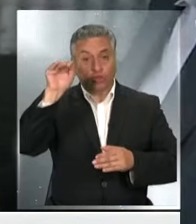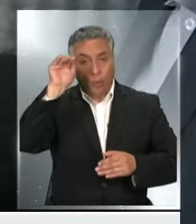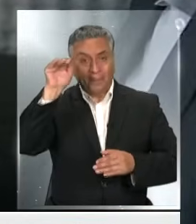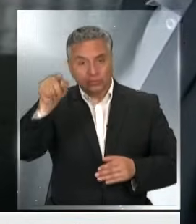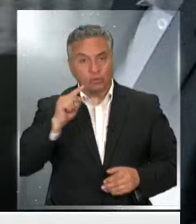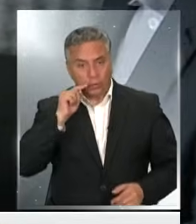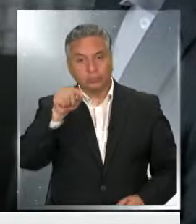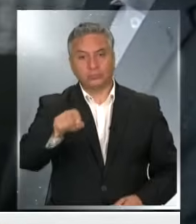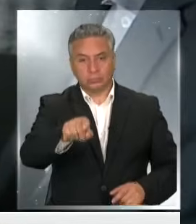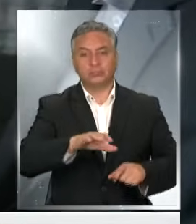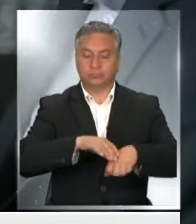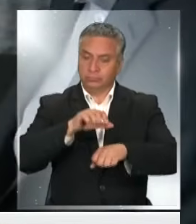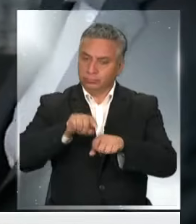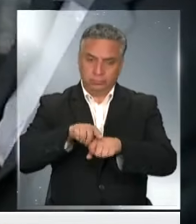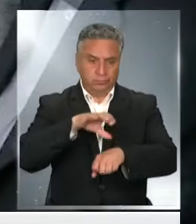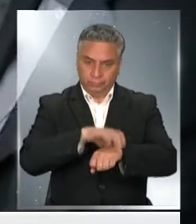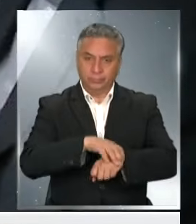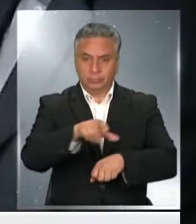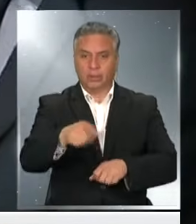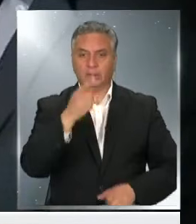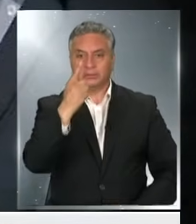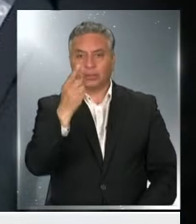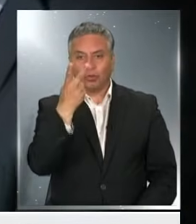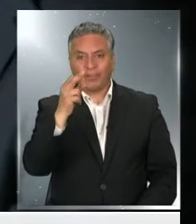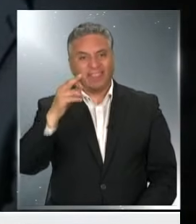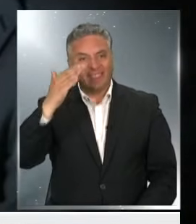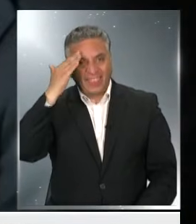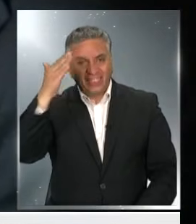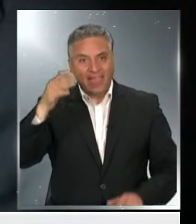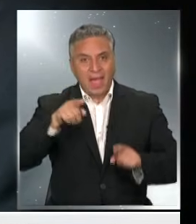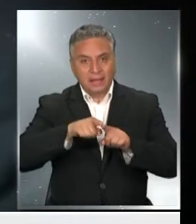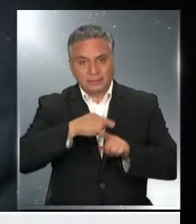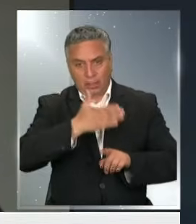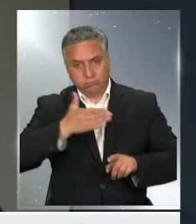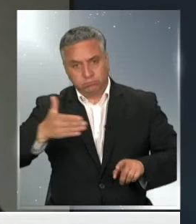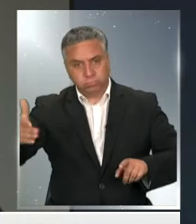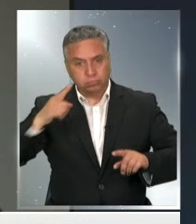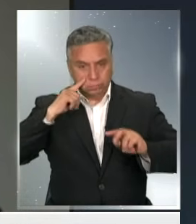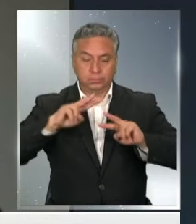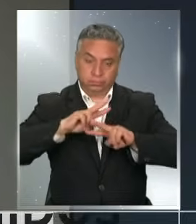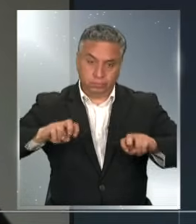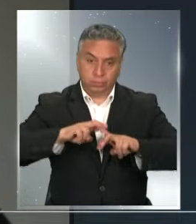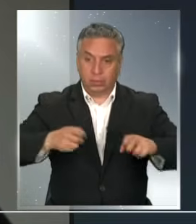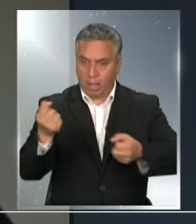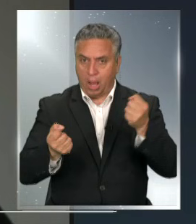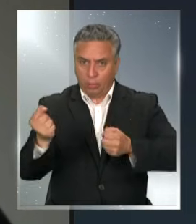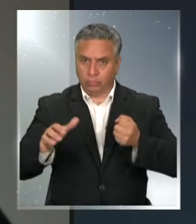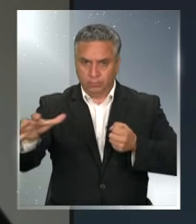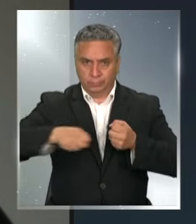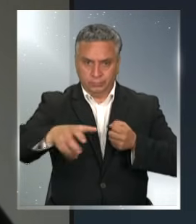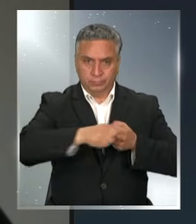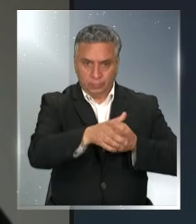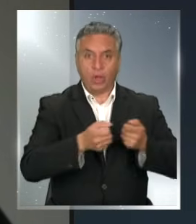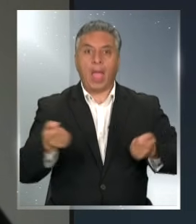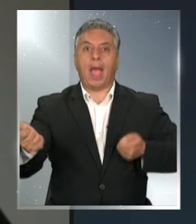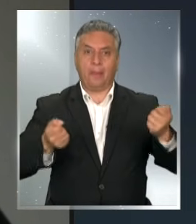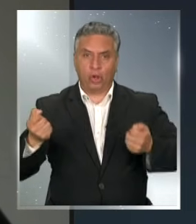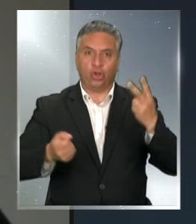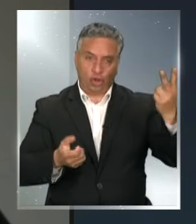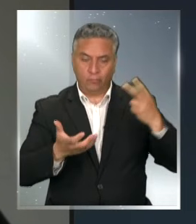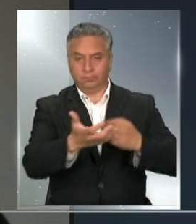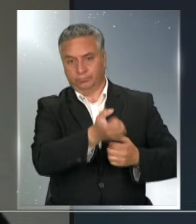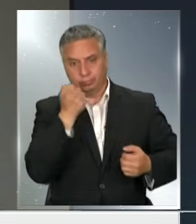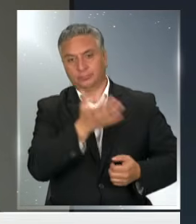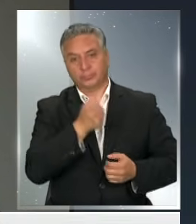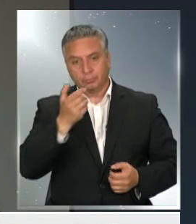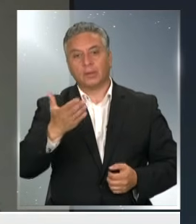preventiva, con un plazo de investigación de 120 días y la incautación de diversos vehículos, entre ellos los camiones del